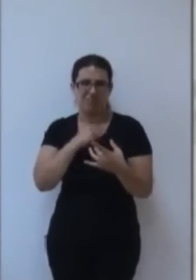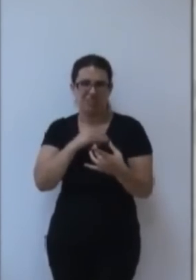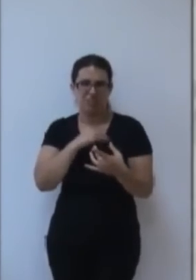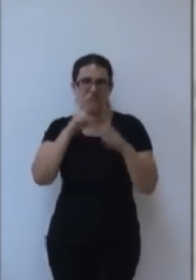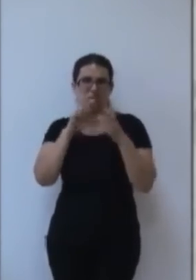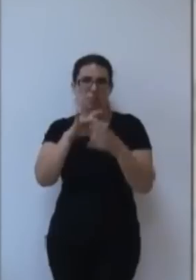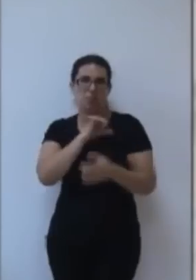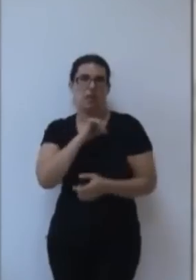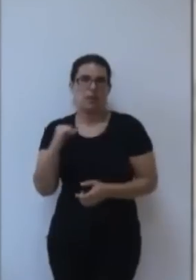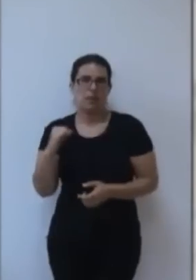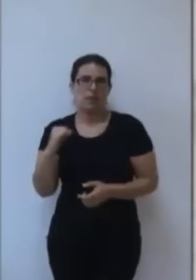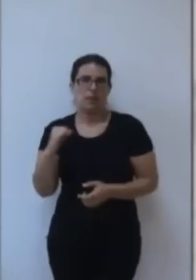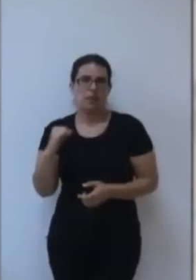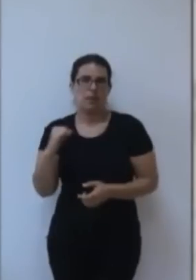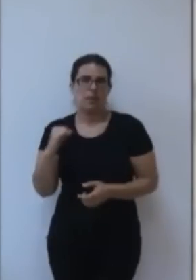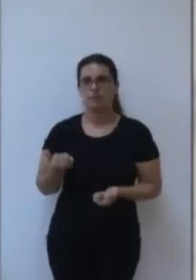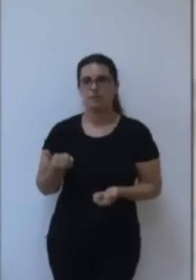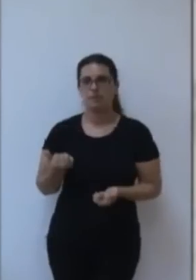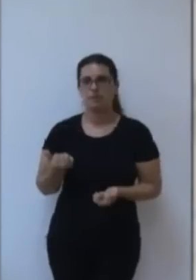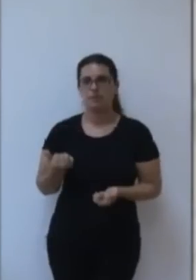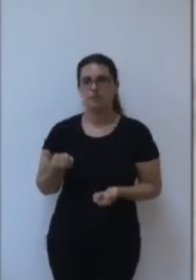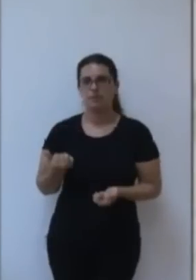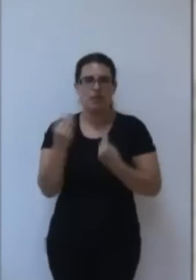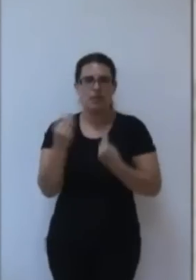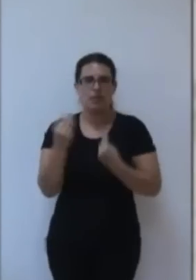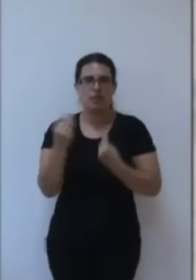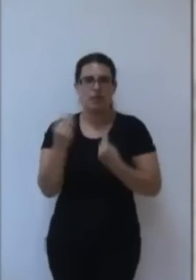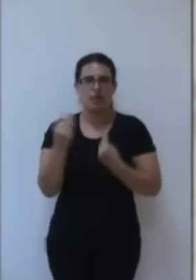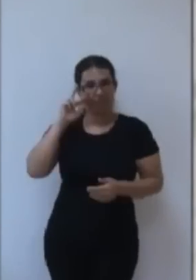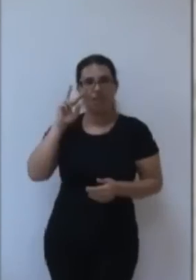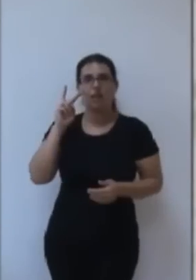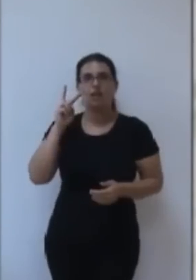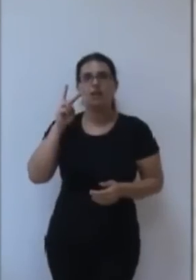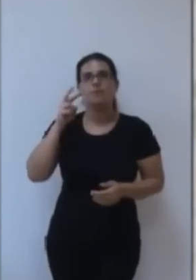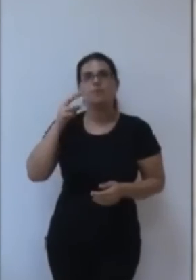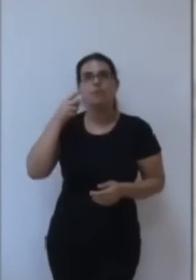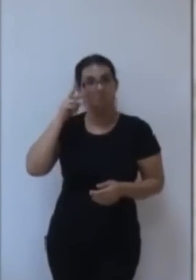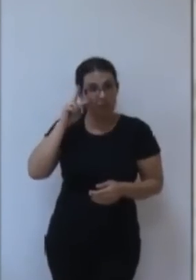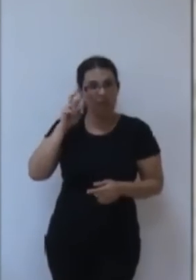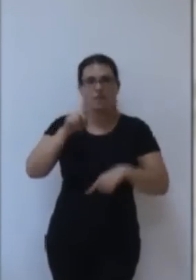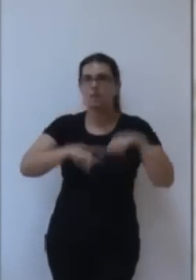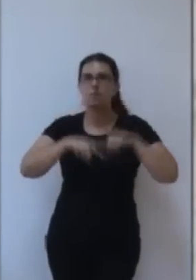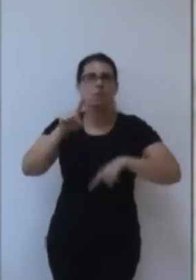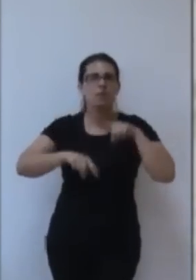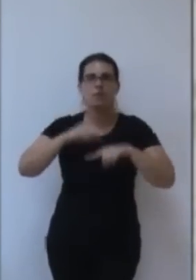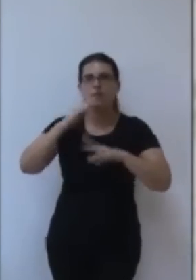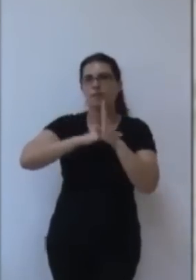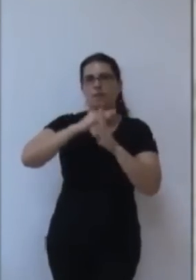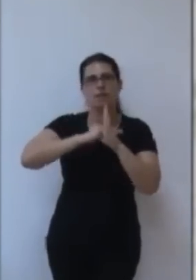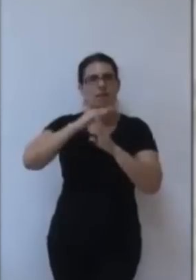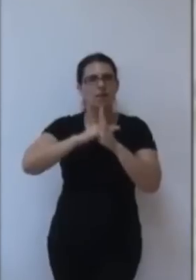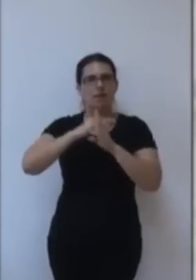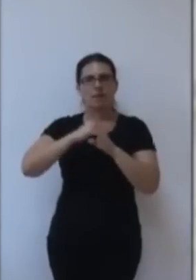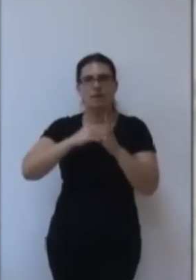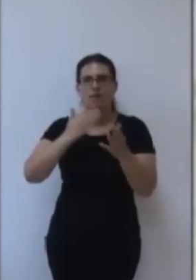tema de la privacidad, ¿no? Pero que la experiencia, por lo menos es que depende también del nivel, ¿no? Cuando hablamos de